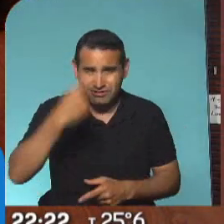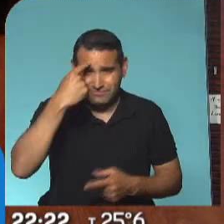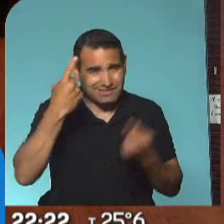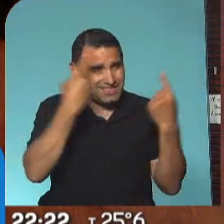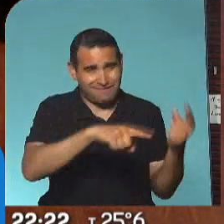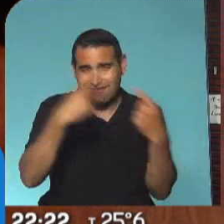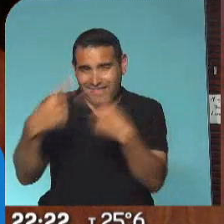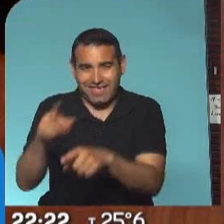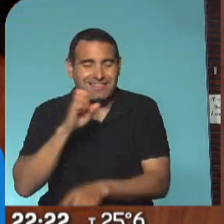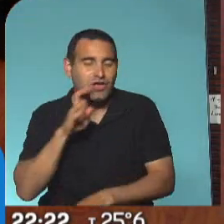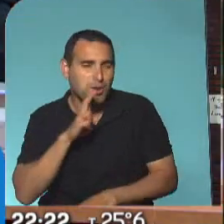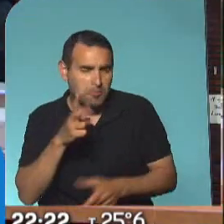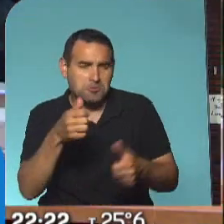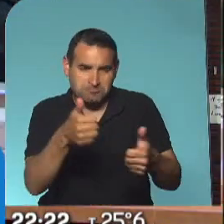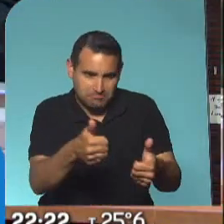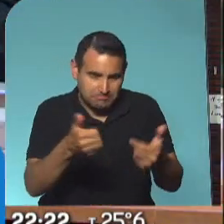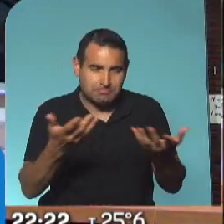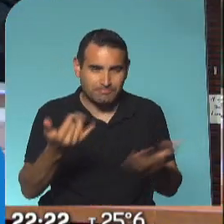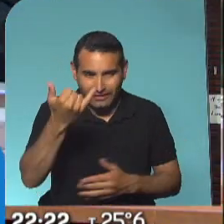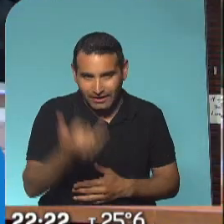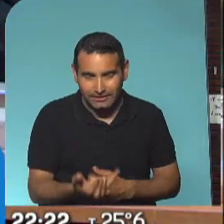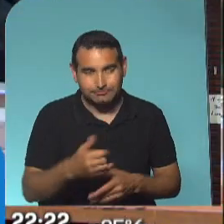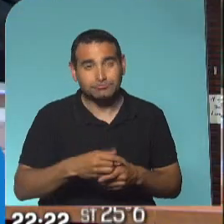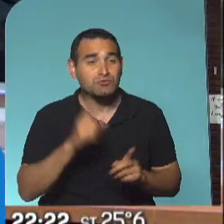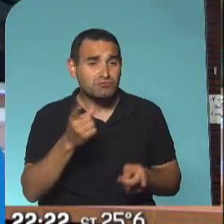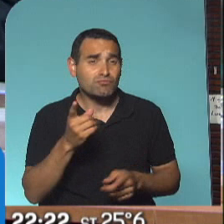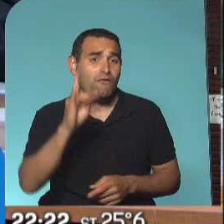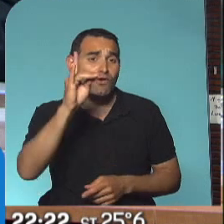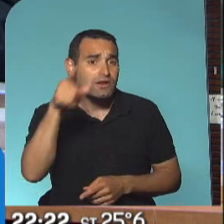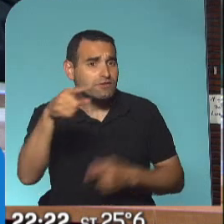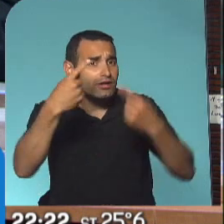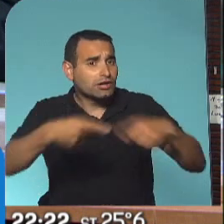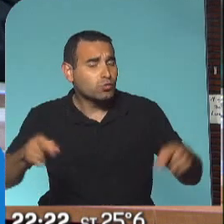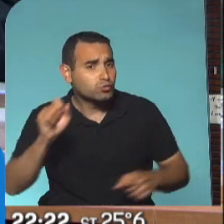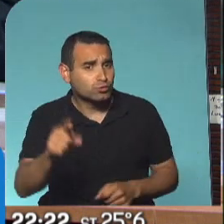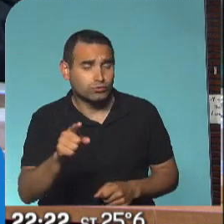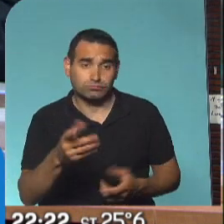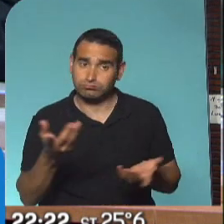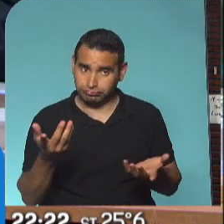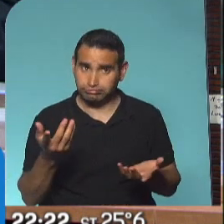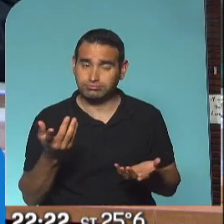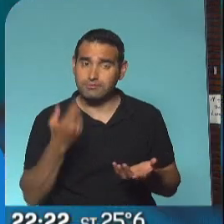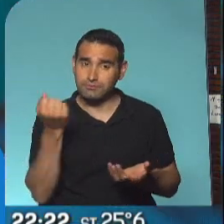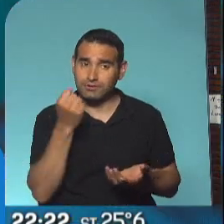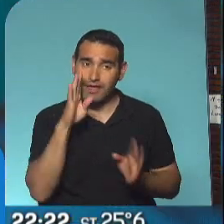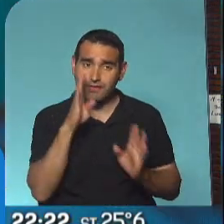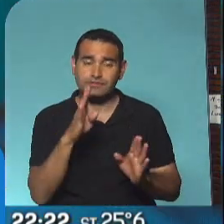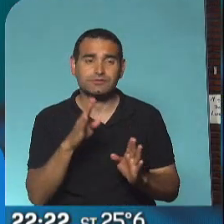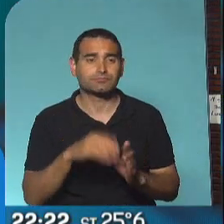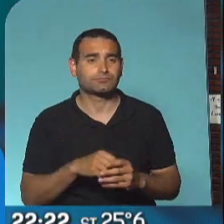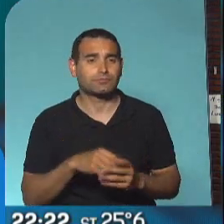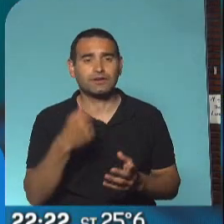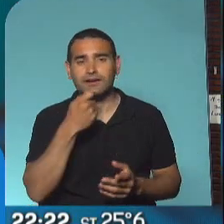incluso elementos que tienen que ver con los recursos que tiene Bolivia, que ese es otro de los puntos centrales que hay que poner sobre la mesa. El tema de